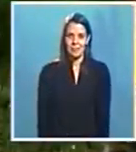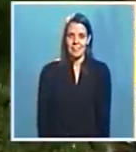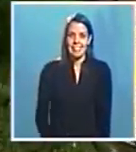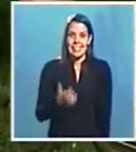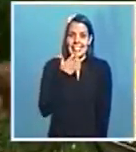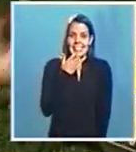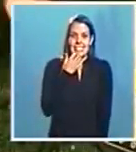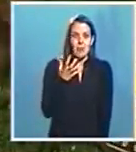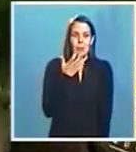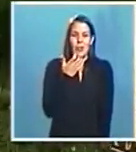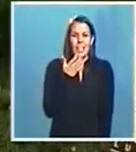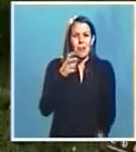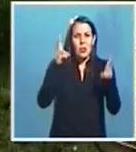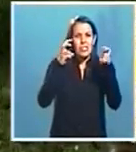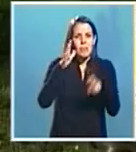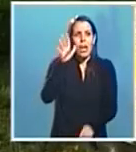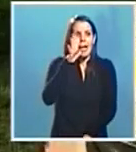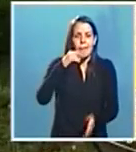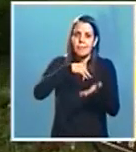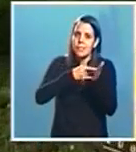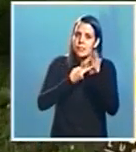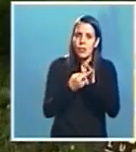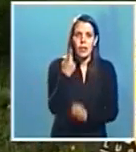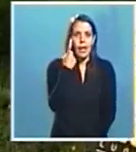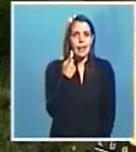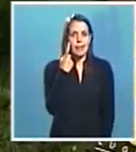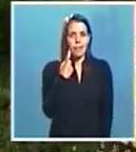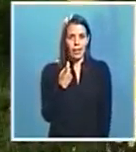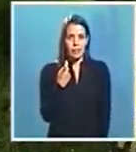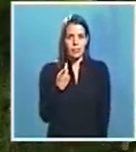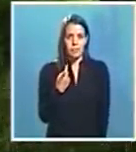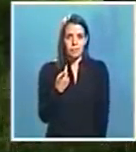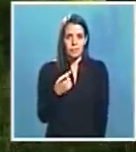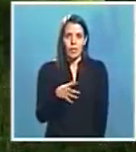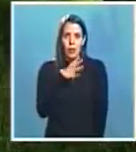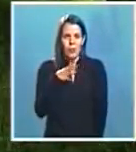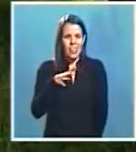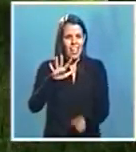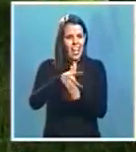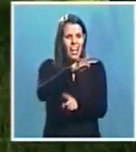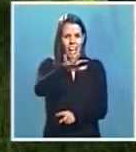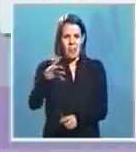temos unha traída de auga, se hai no Vilar outra, pois son escasas e secan.